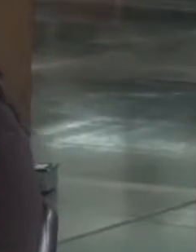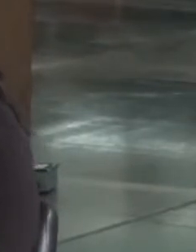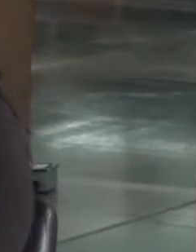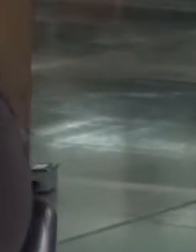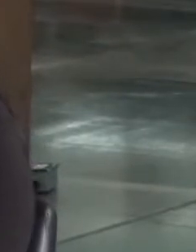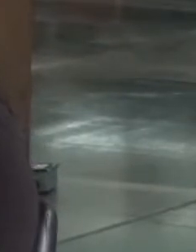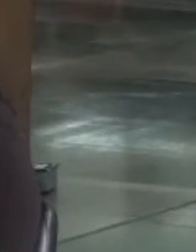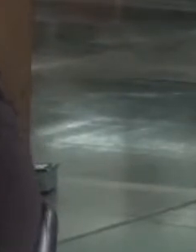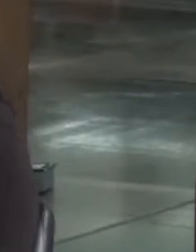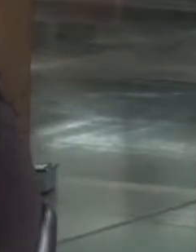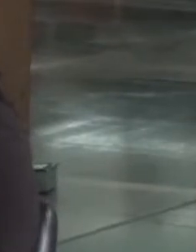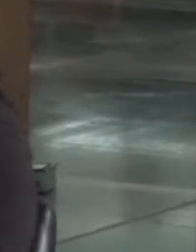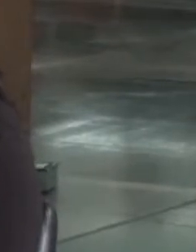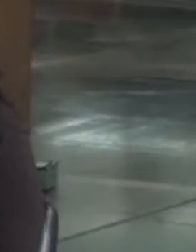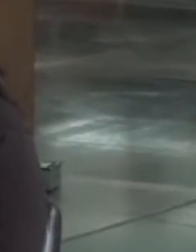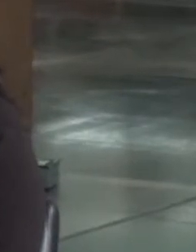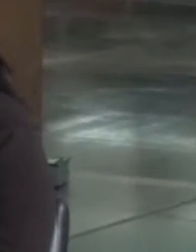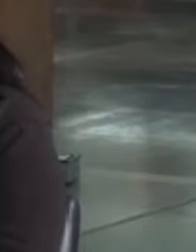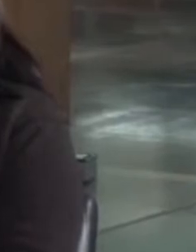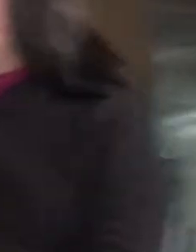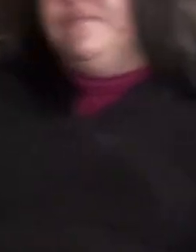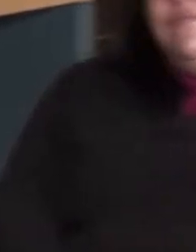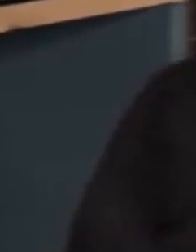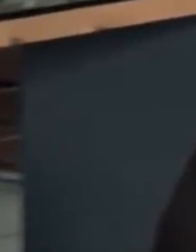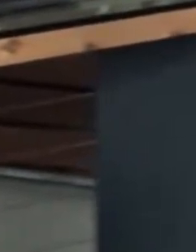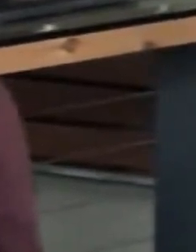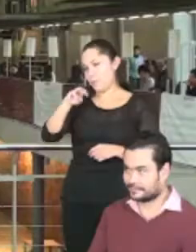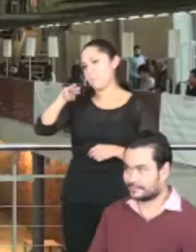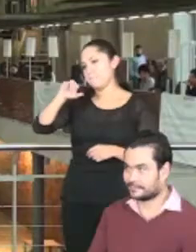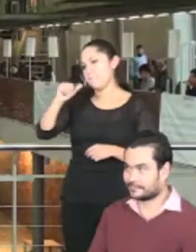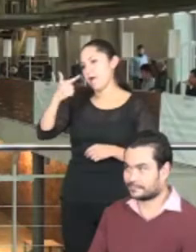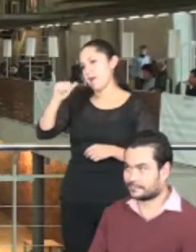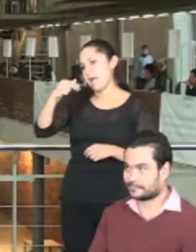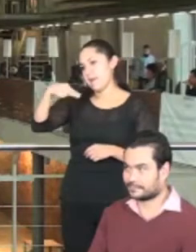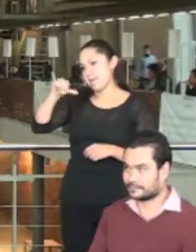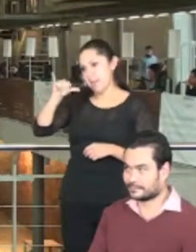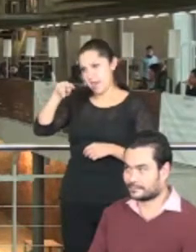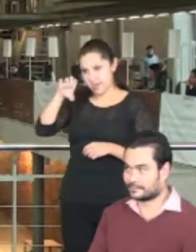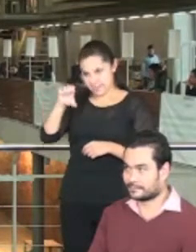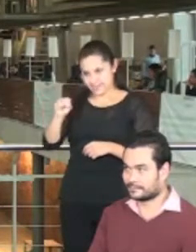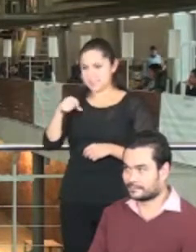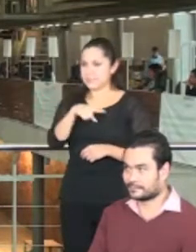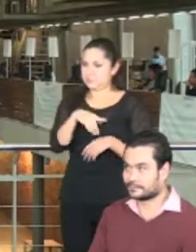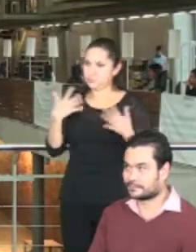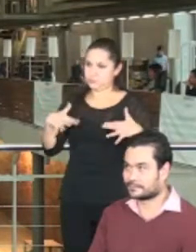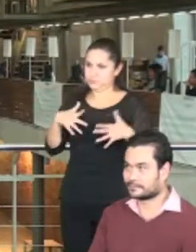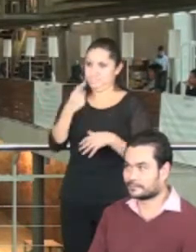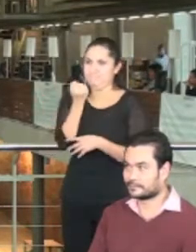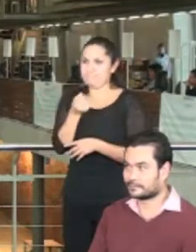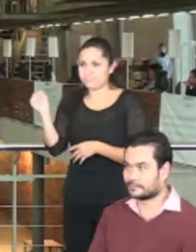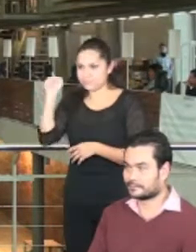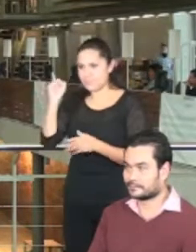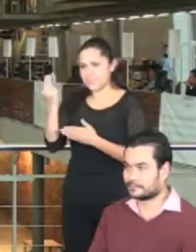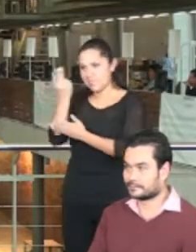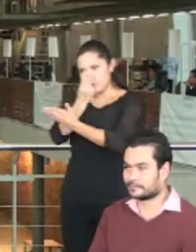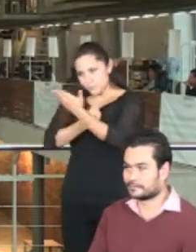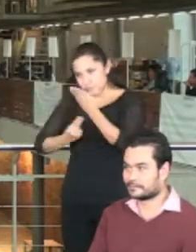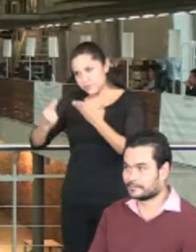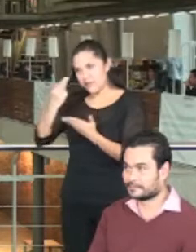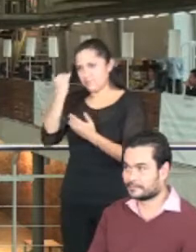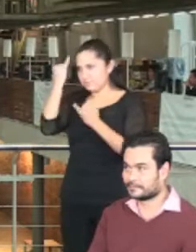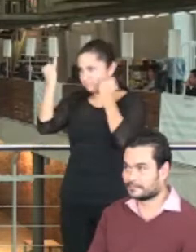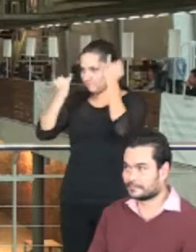está con nosotros también alejandro magallanes él es un súper talentoso y prolífico ilustrador y creador